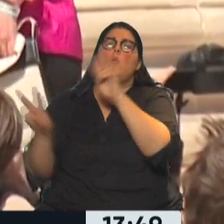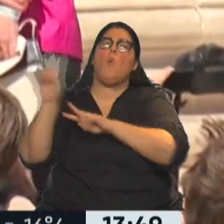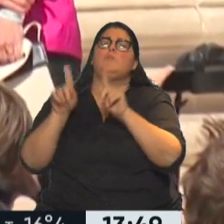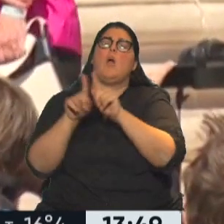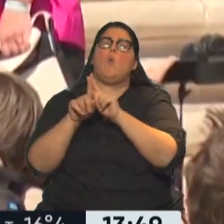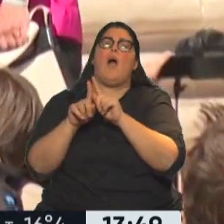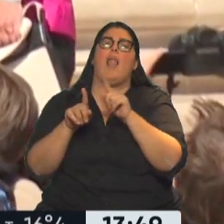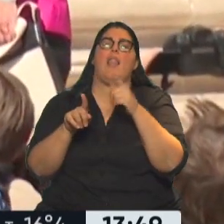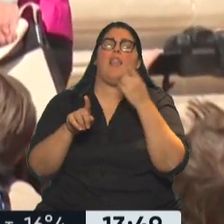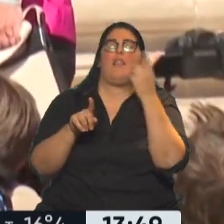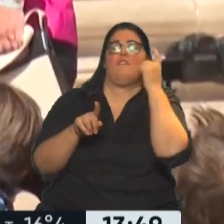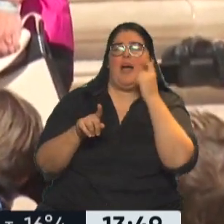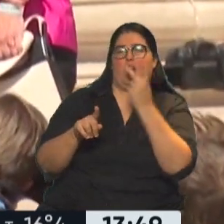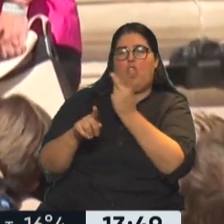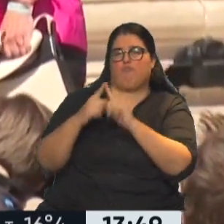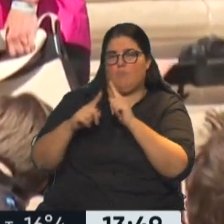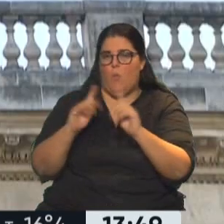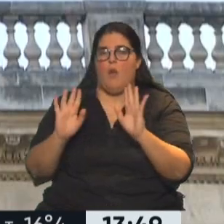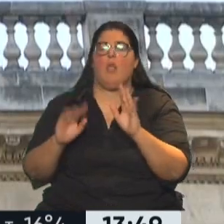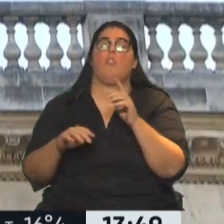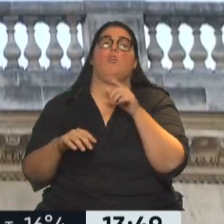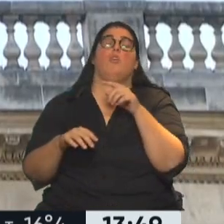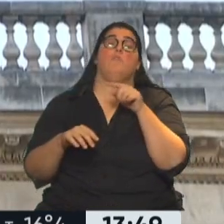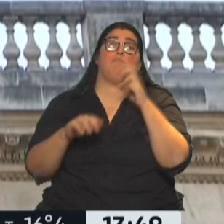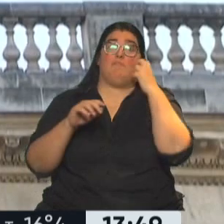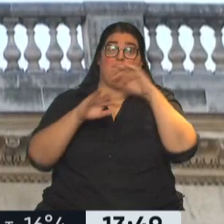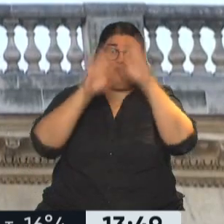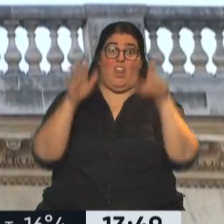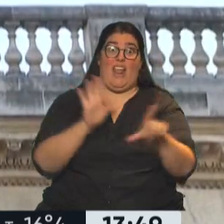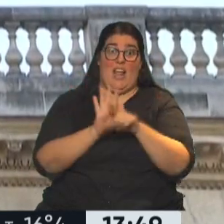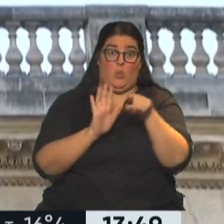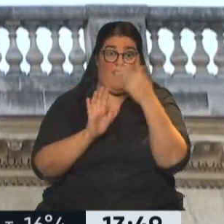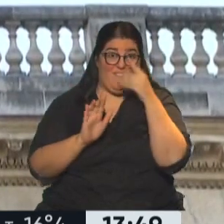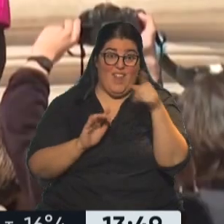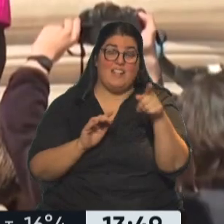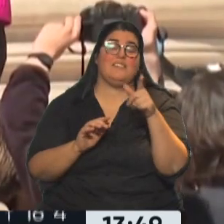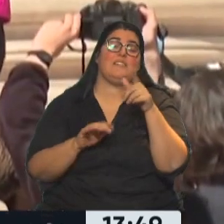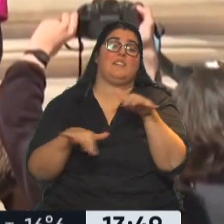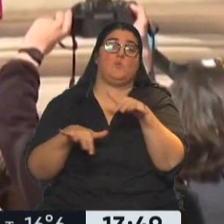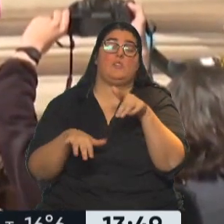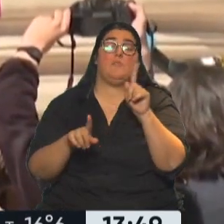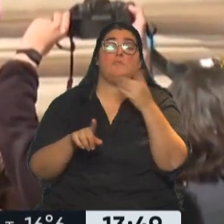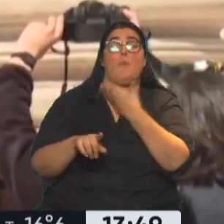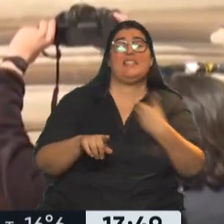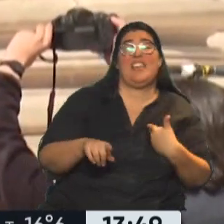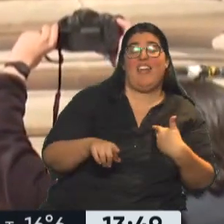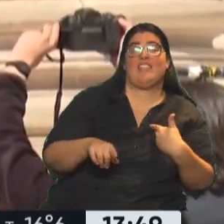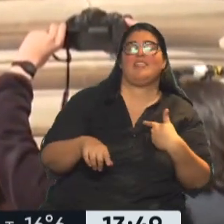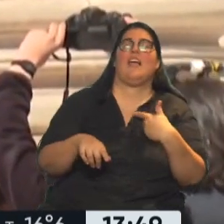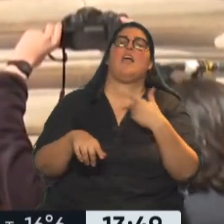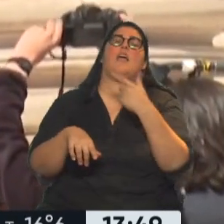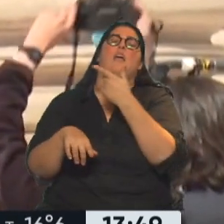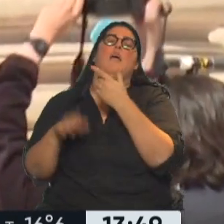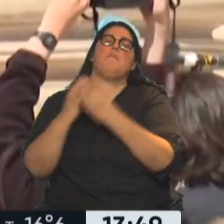el actual mandatario, situación que se produce en la legislatura francesa cuando el presidente de la República y el primer ministro